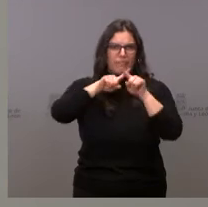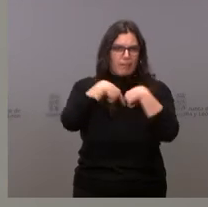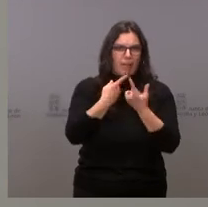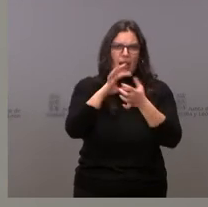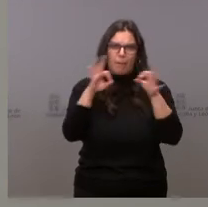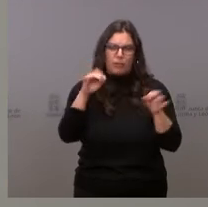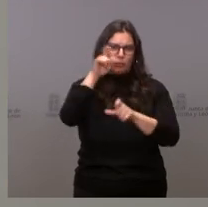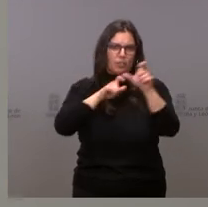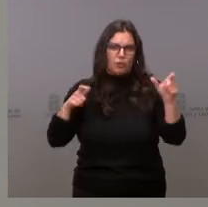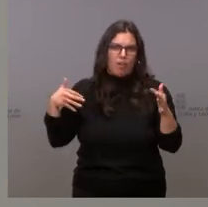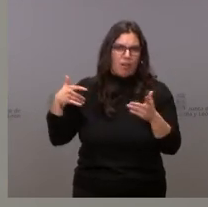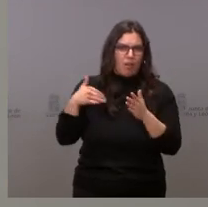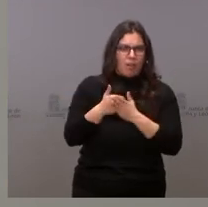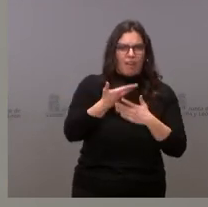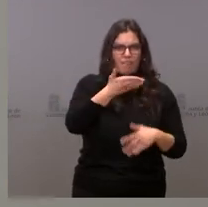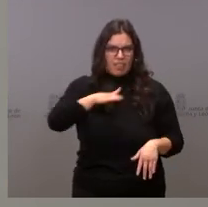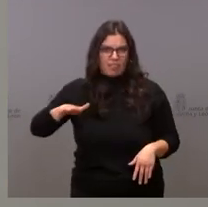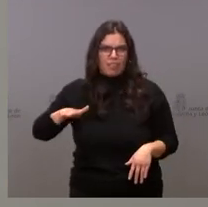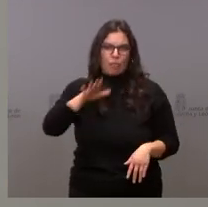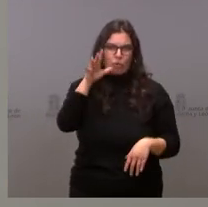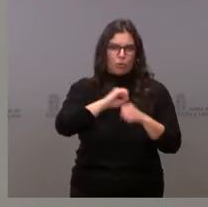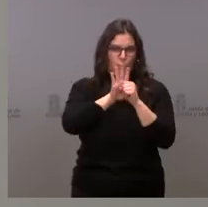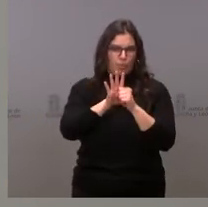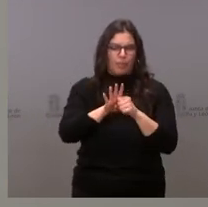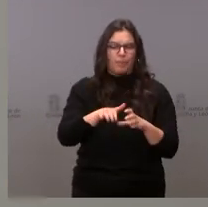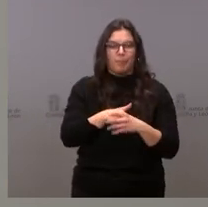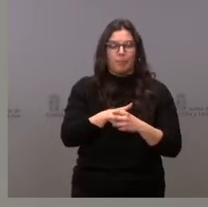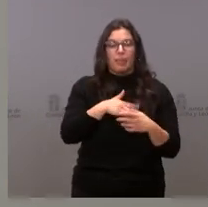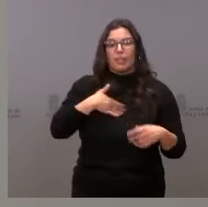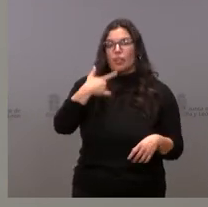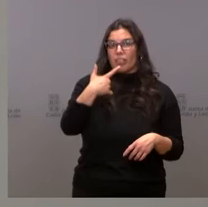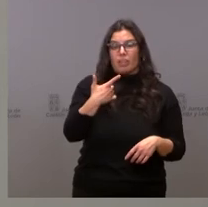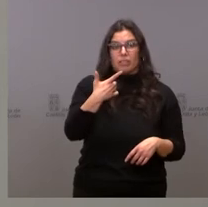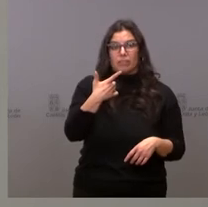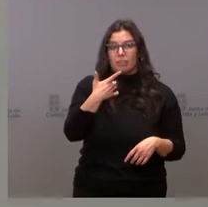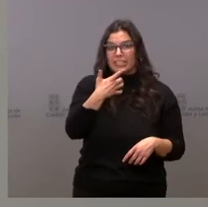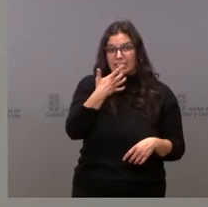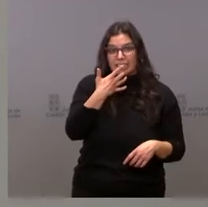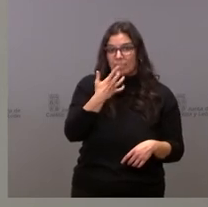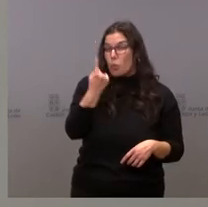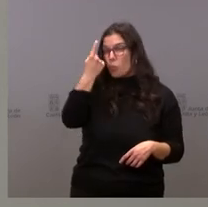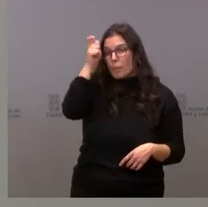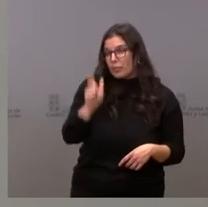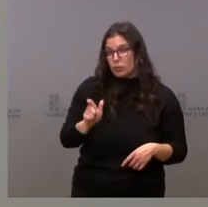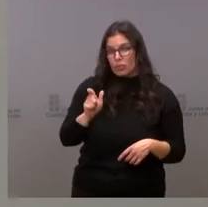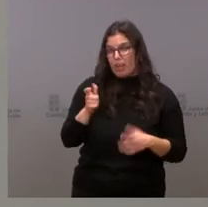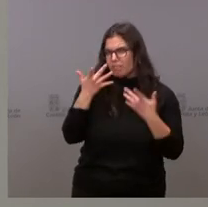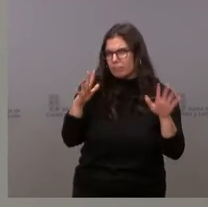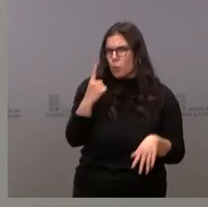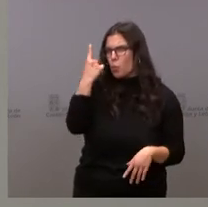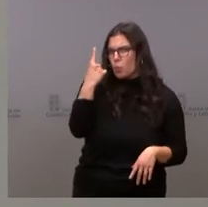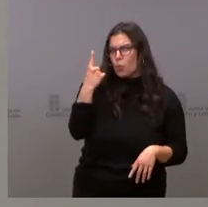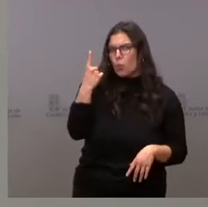de los pacientes que han fallecido por kobe y decir que mientras que existan un solo paciente que fallezca por kobe no